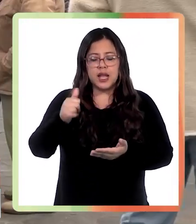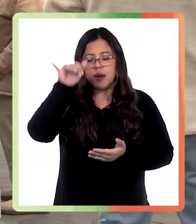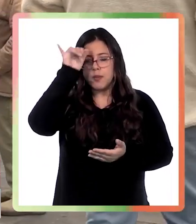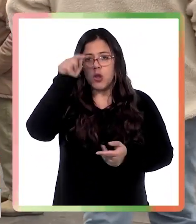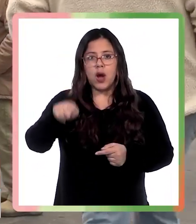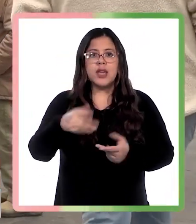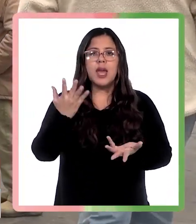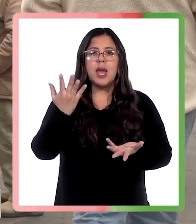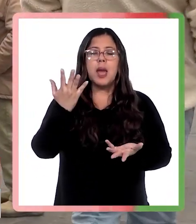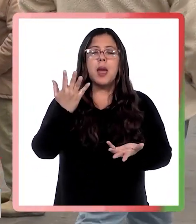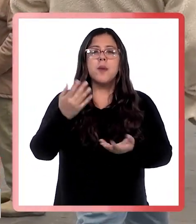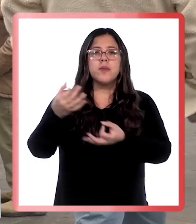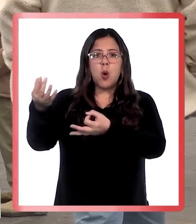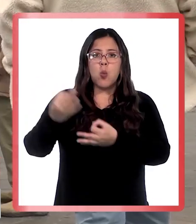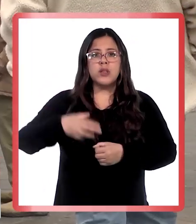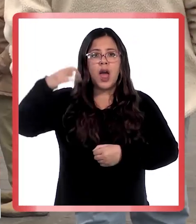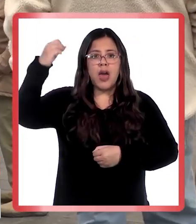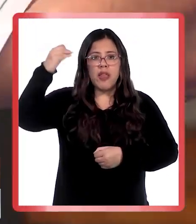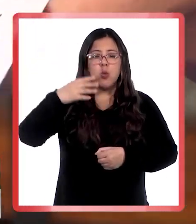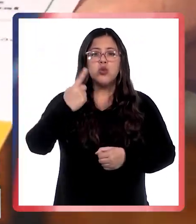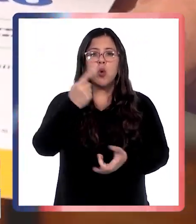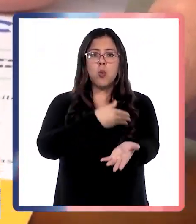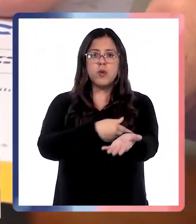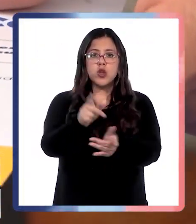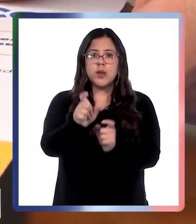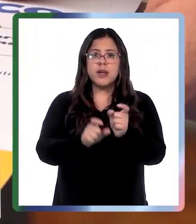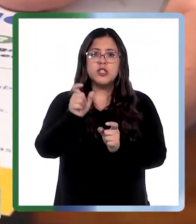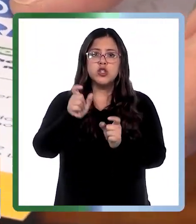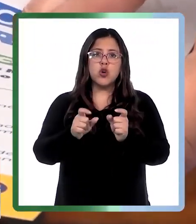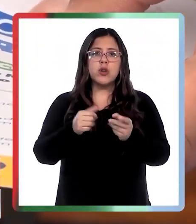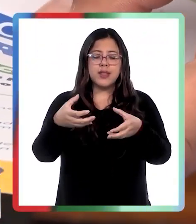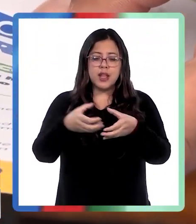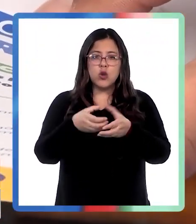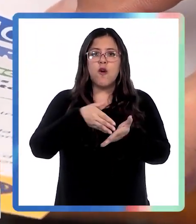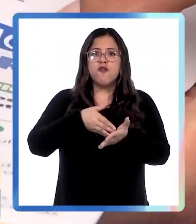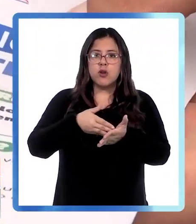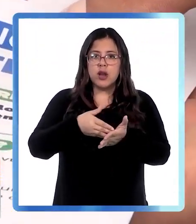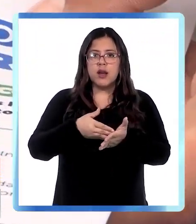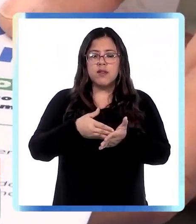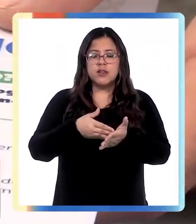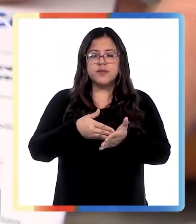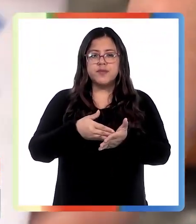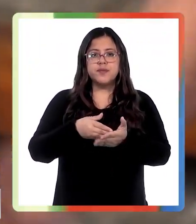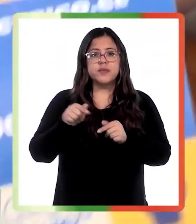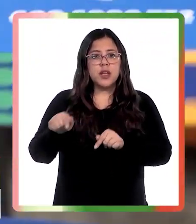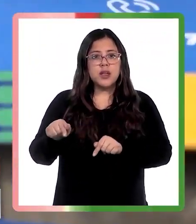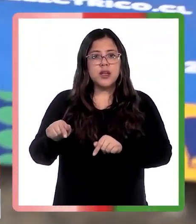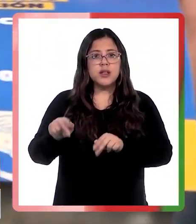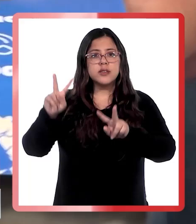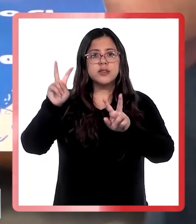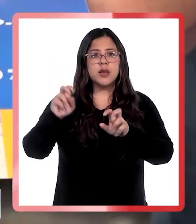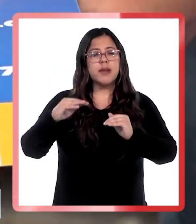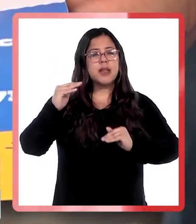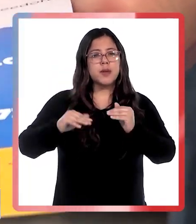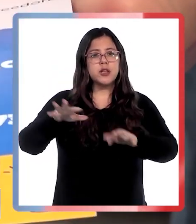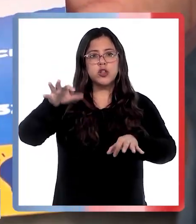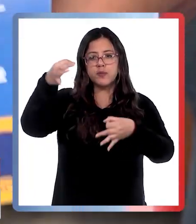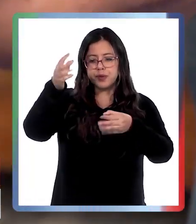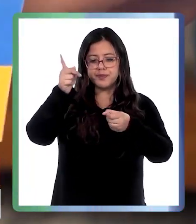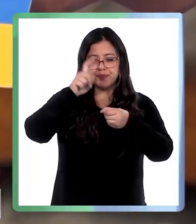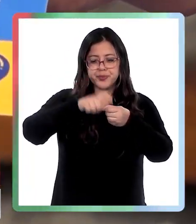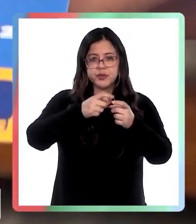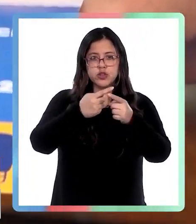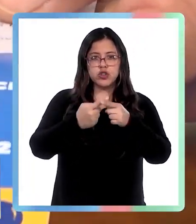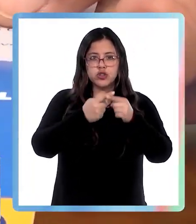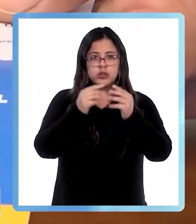luz de más de un millón de hogares pertenecientes al sector más vulnerable de la población de acuerdo al registro